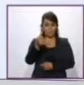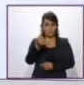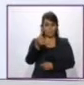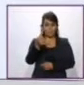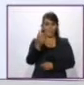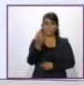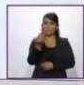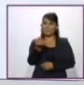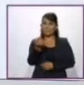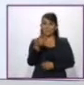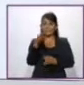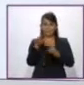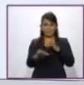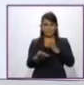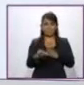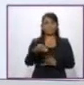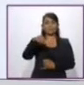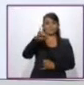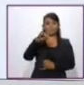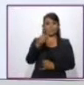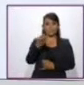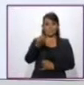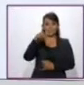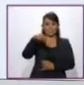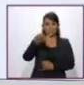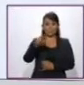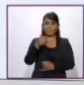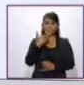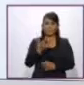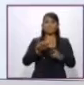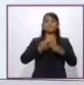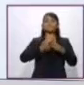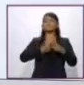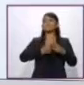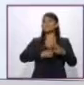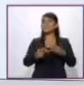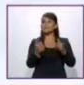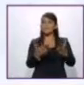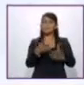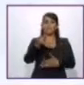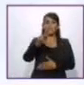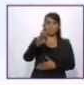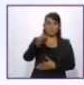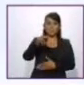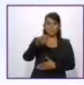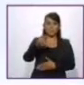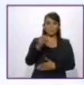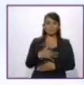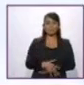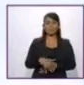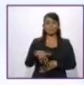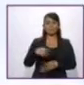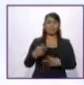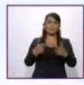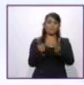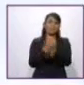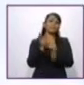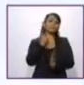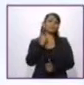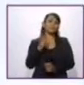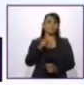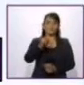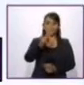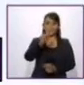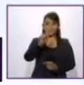y Miguel Nava. Muchas gracias. Arrancamos entonces con Penélope, por favor, del Partido del Trabajo. 30 segundos, candidata.